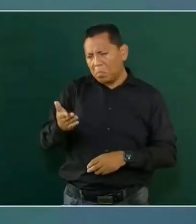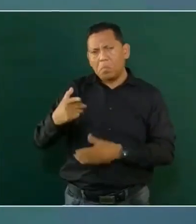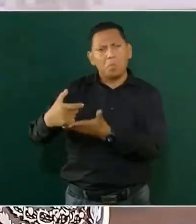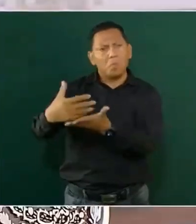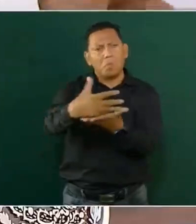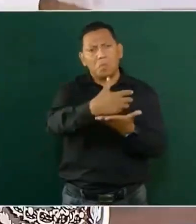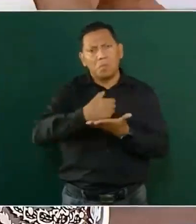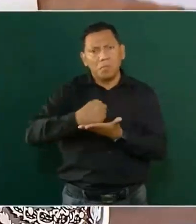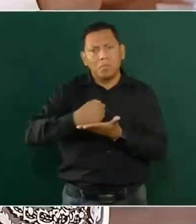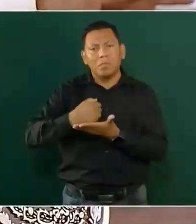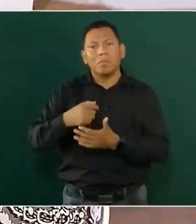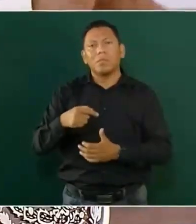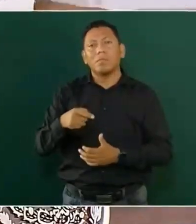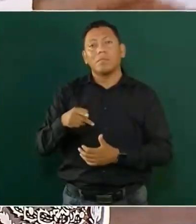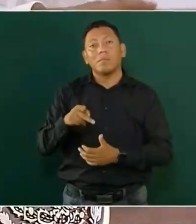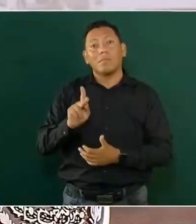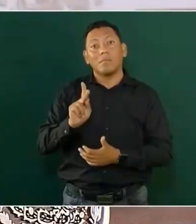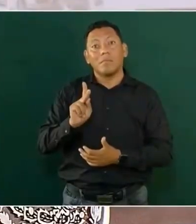pero no medrar,